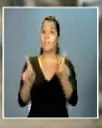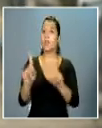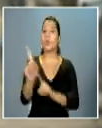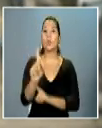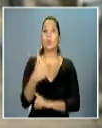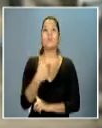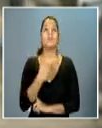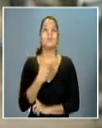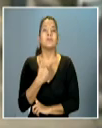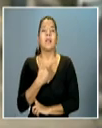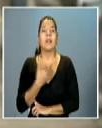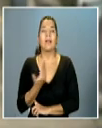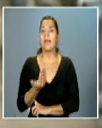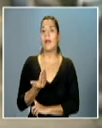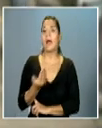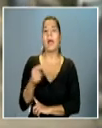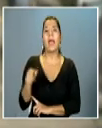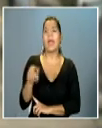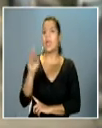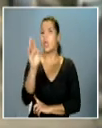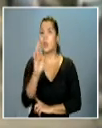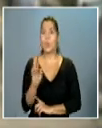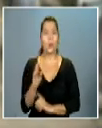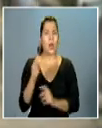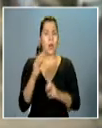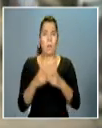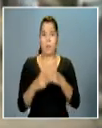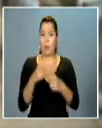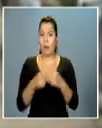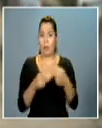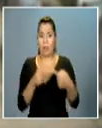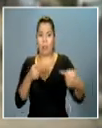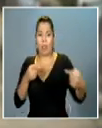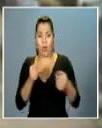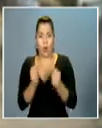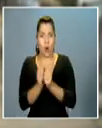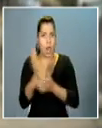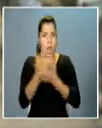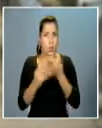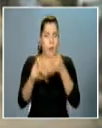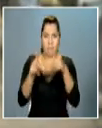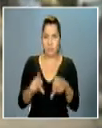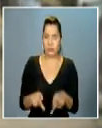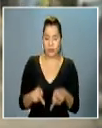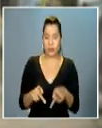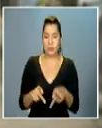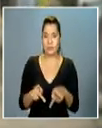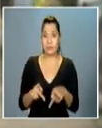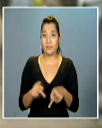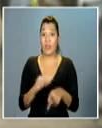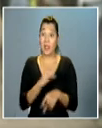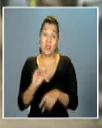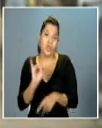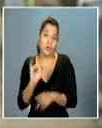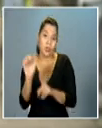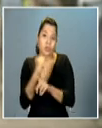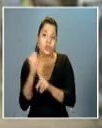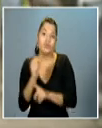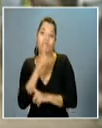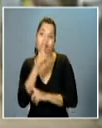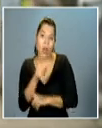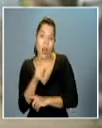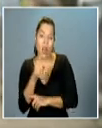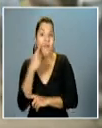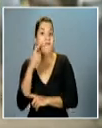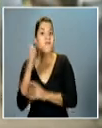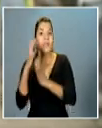digamos, él nunca tuvo un problema de enemistad personal con alguna de las personas que procesaba, que es la realidad a nivel del país. O sea, los fiscales no son